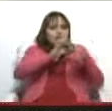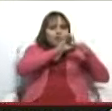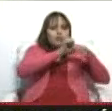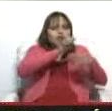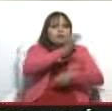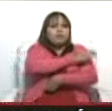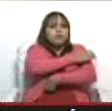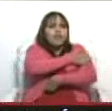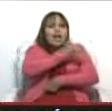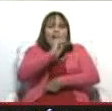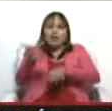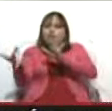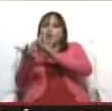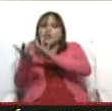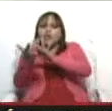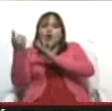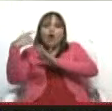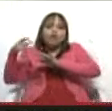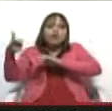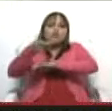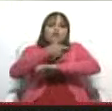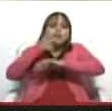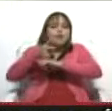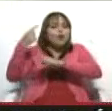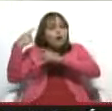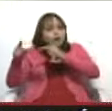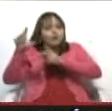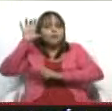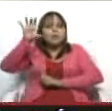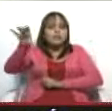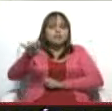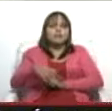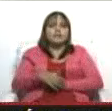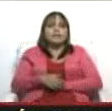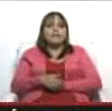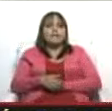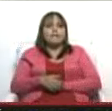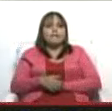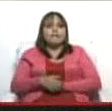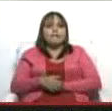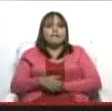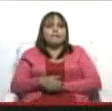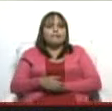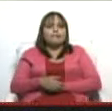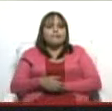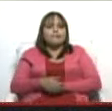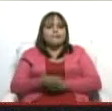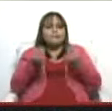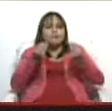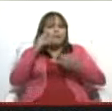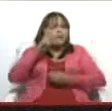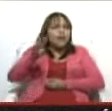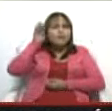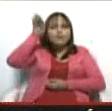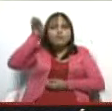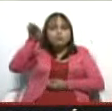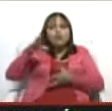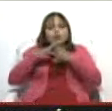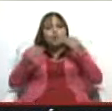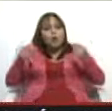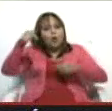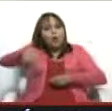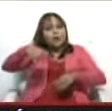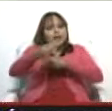tiene contactos con otros gobiernos y con otros países. ¿Cuál sería la visión a futuro de todo esto que está sucediendo